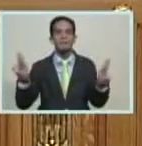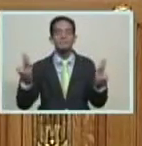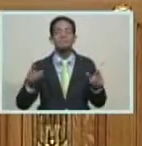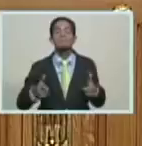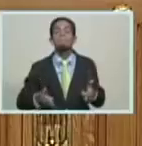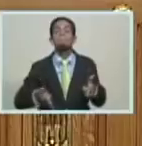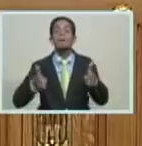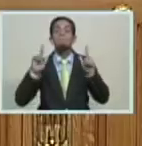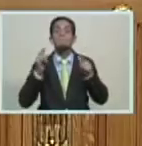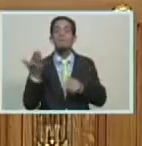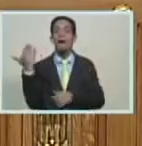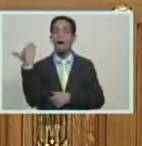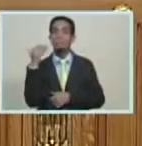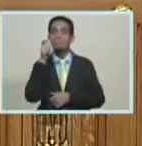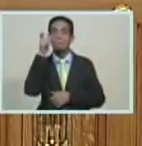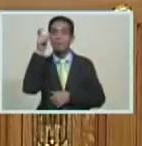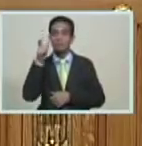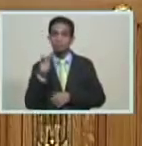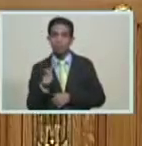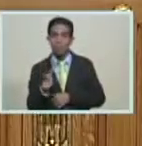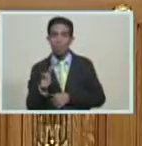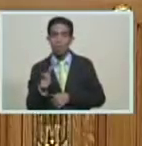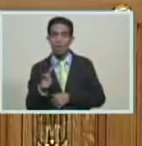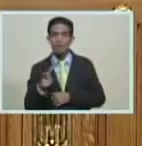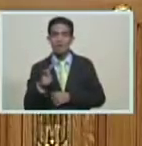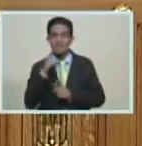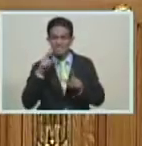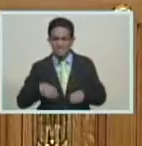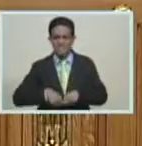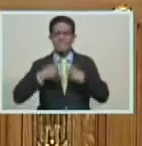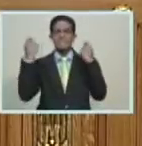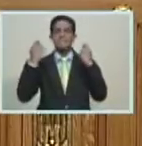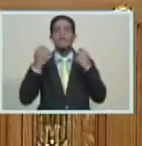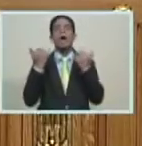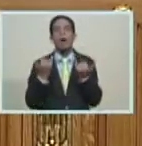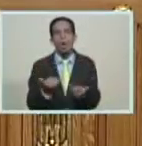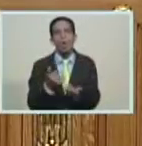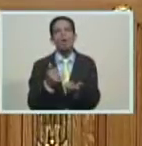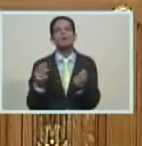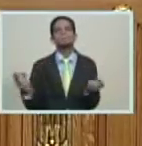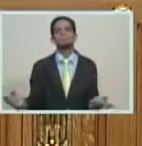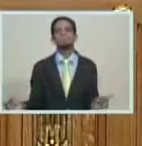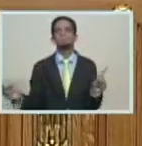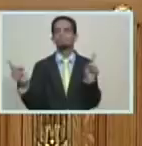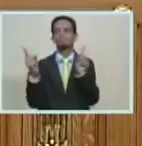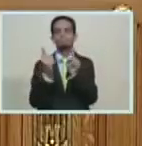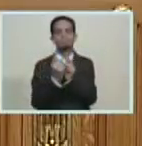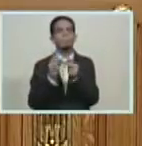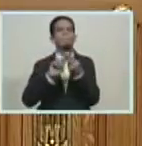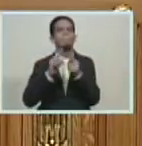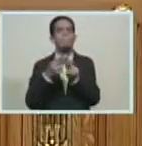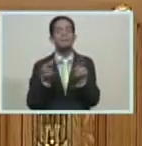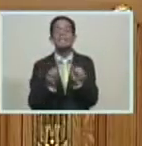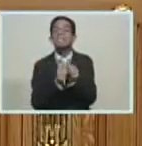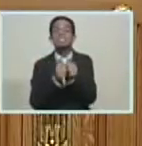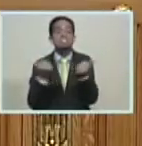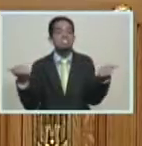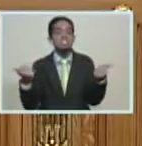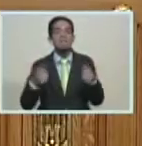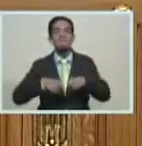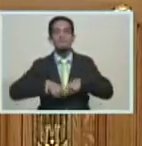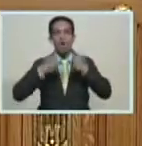factores que estuvieron en la violencia se incorporen a la lucha política, legal, constitucional, sin armas y sin